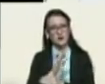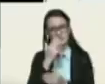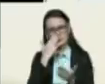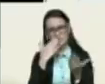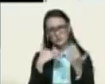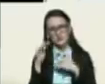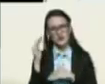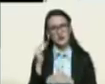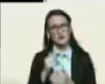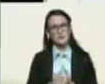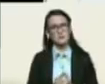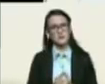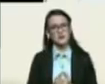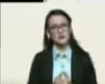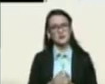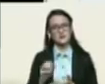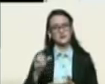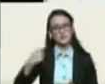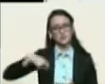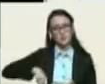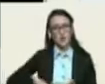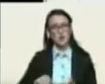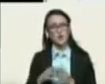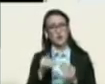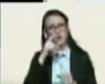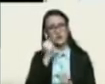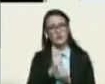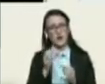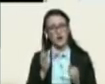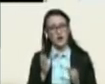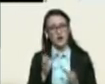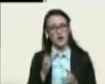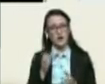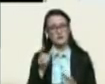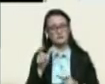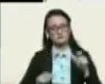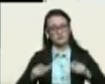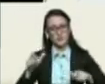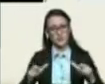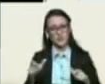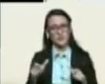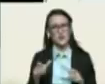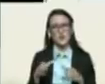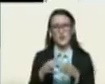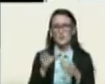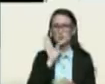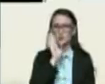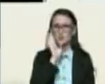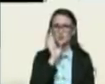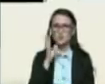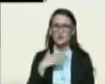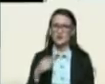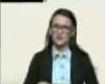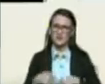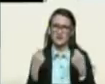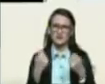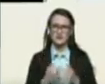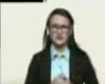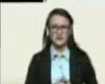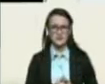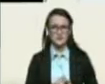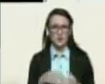la capacidad adquisitiva de los trabajadores, que pretende ser vulnerada por poderes fácticos, por poderes imperiales y por